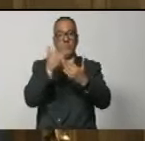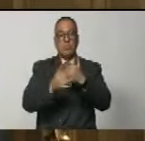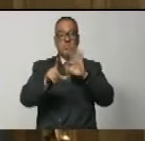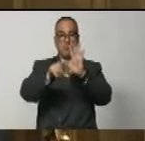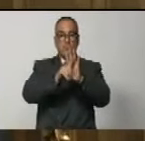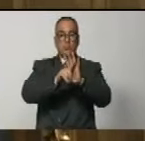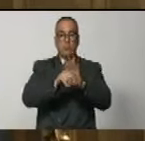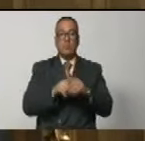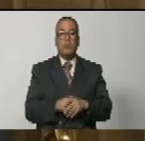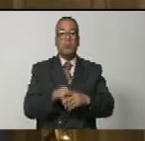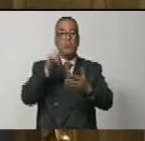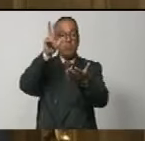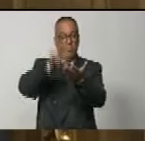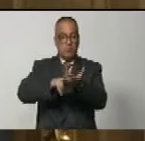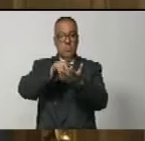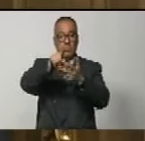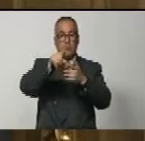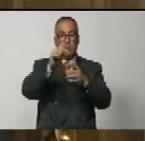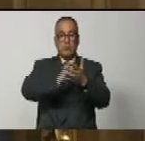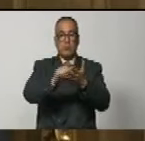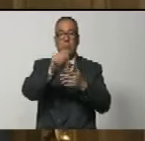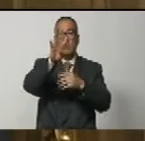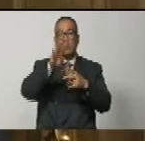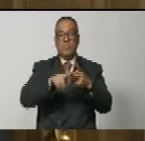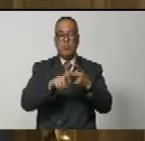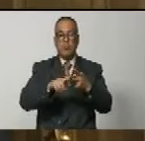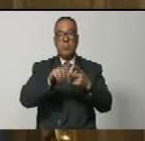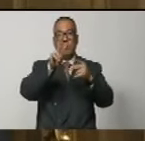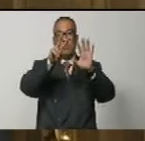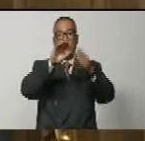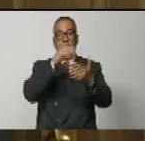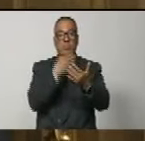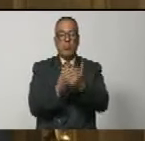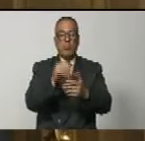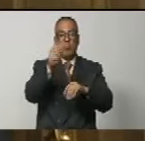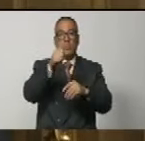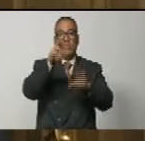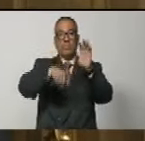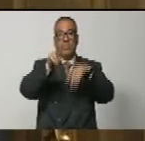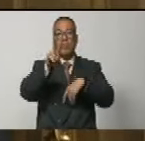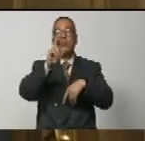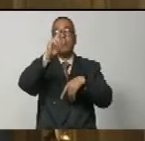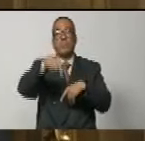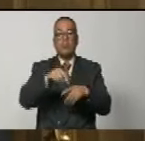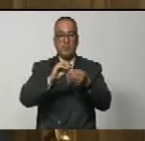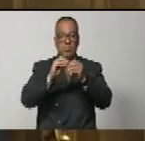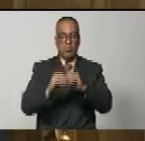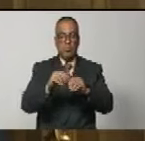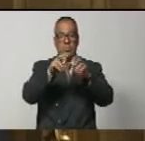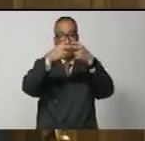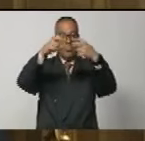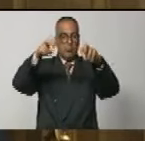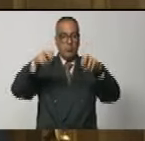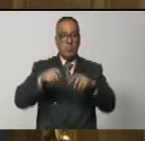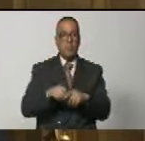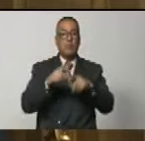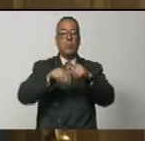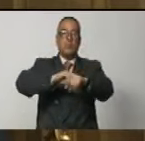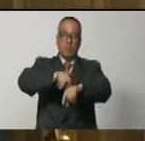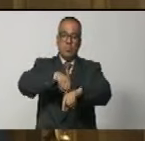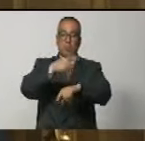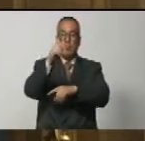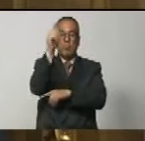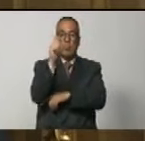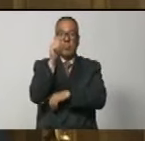ley, de los cuales fueron aprobados los artículos 4, del 7 al 10 y el 12, con sus correspondientes epígrafes. Seguidamente,